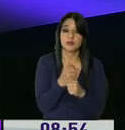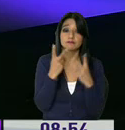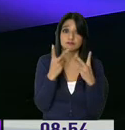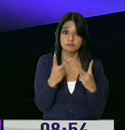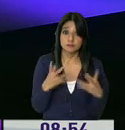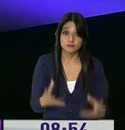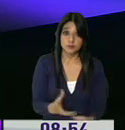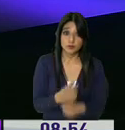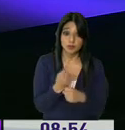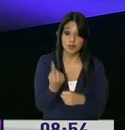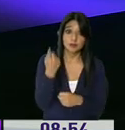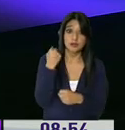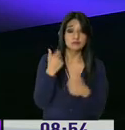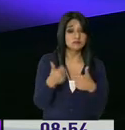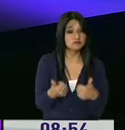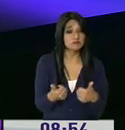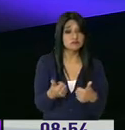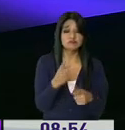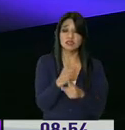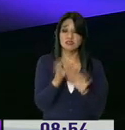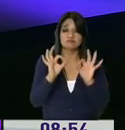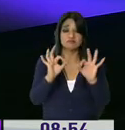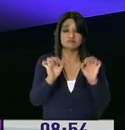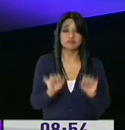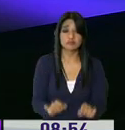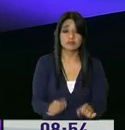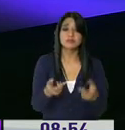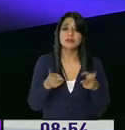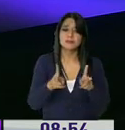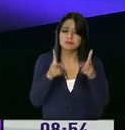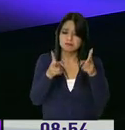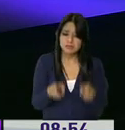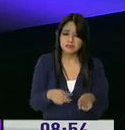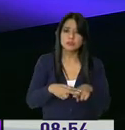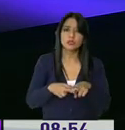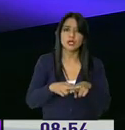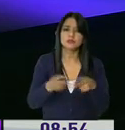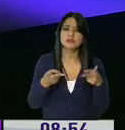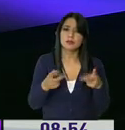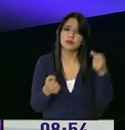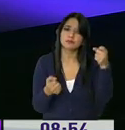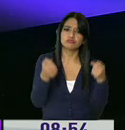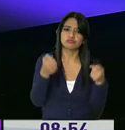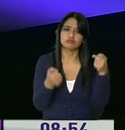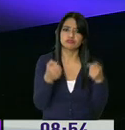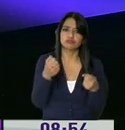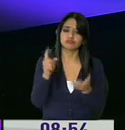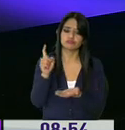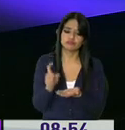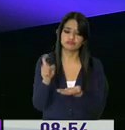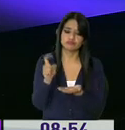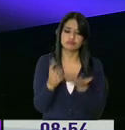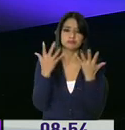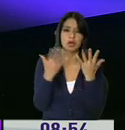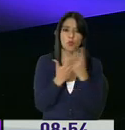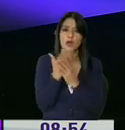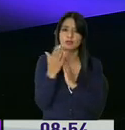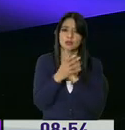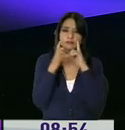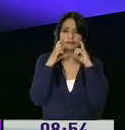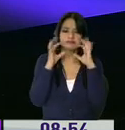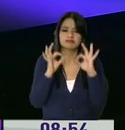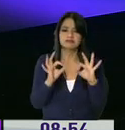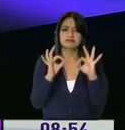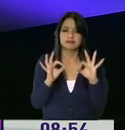seguridad de la parte de atrás. Sin duda, maravilloso. Incluso para el mismo taxista. Tener el líquido ahí. Bien, esa es la